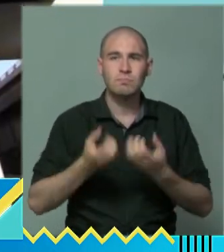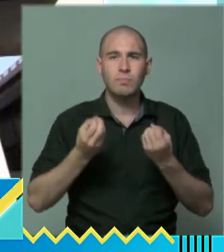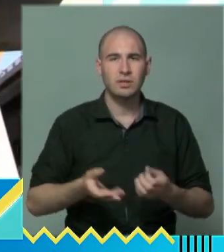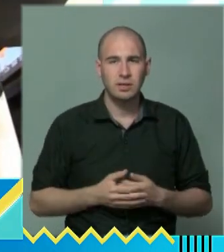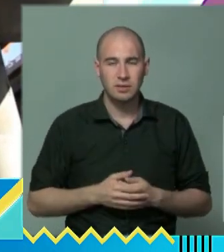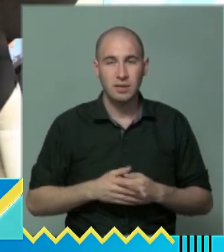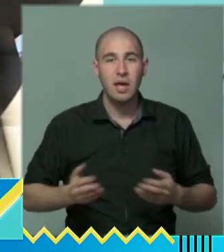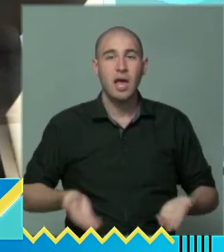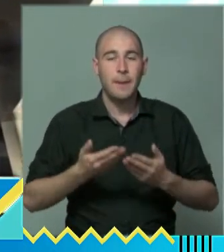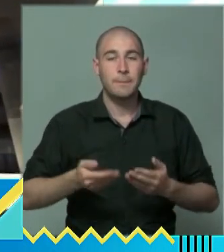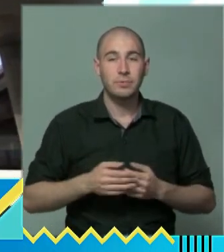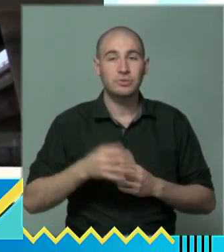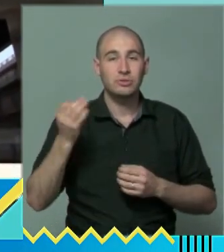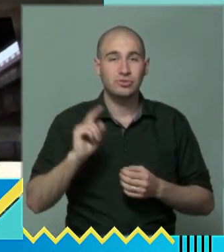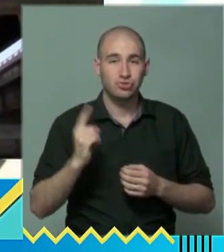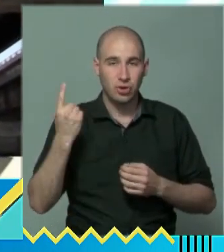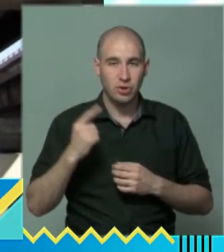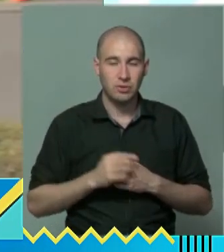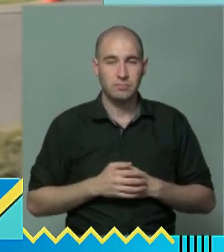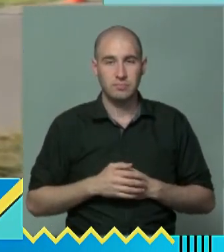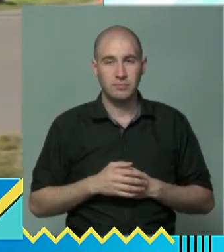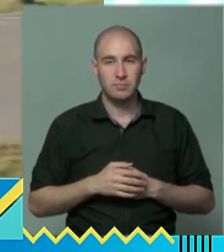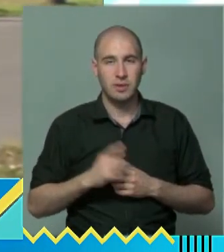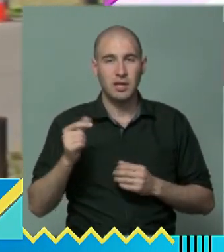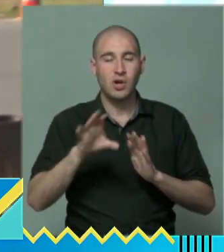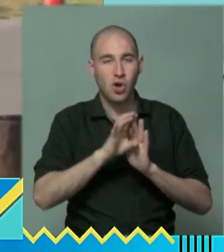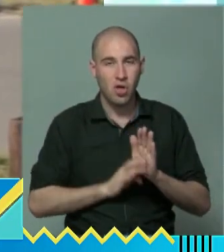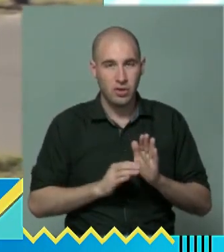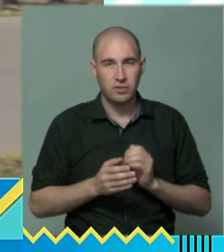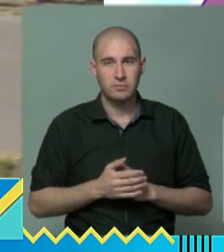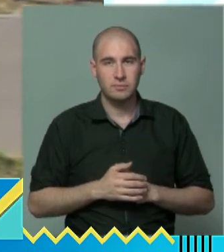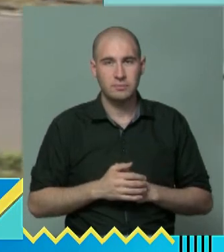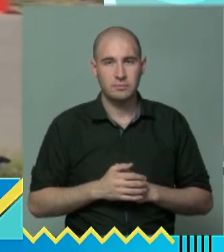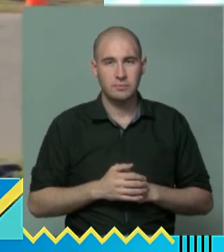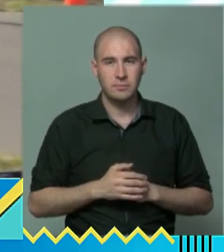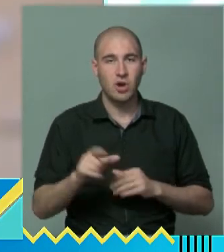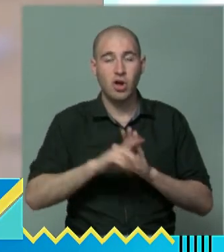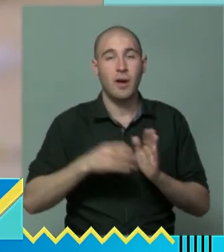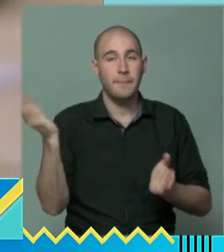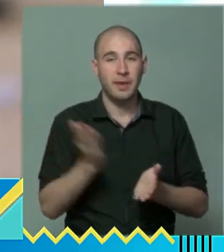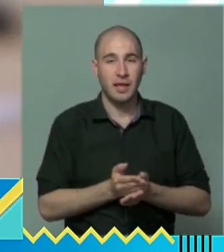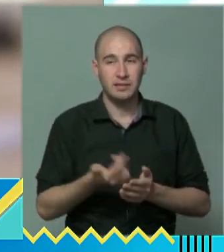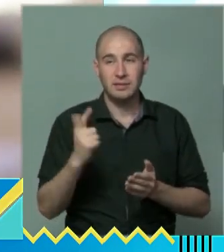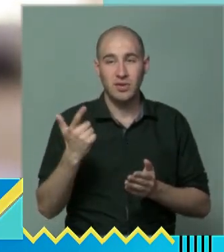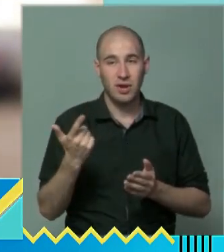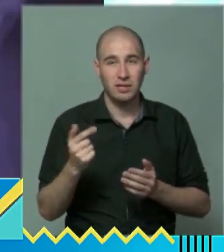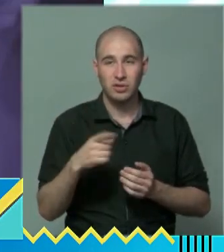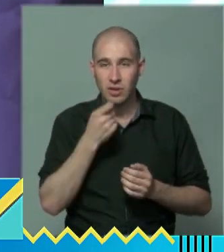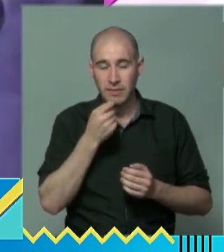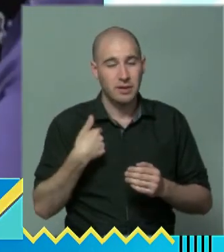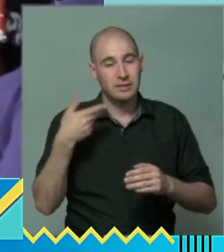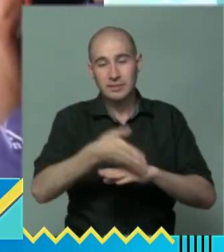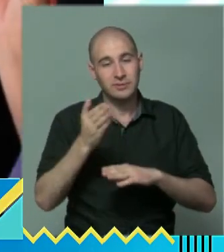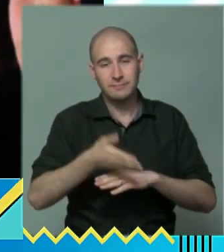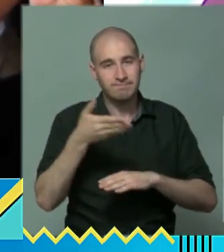el impulso procesal de oficio que determina puntualmente el Código penal no existe si nosotros no estamos